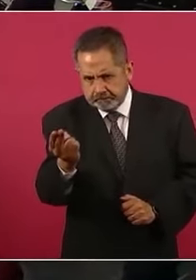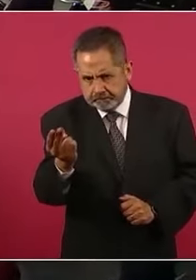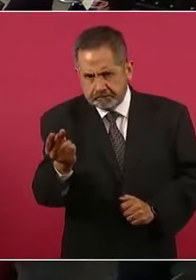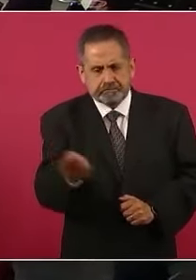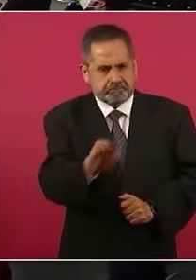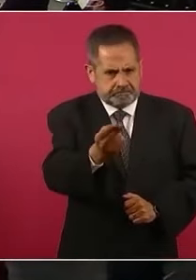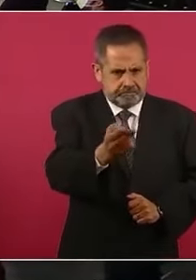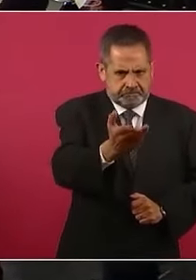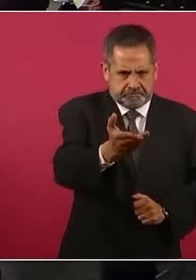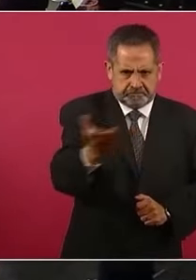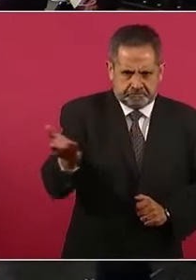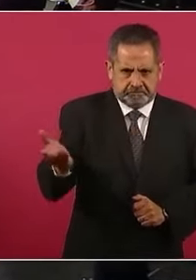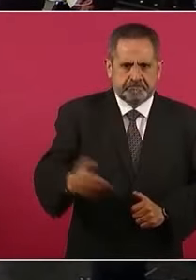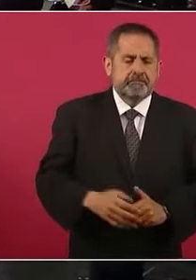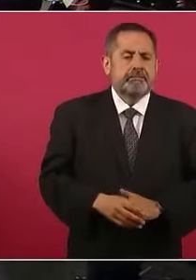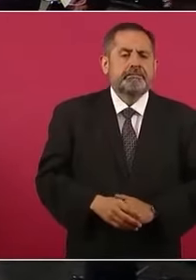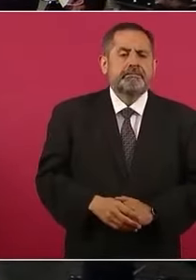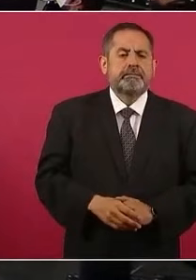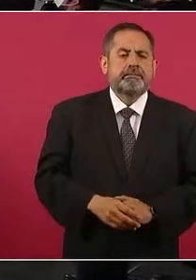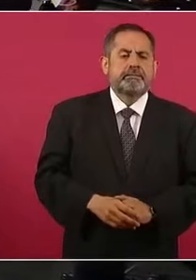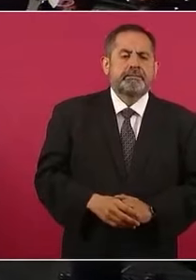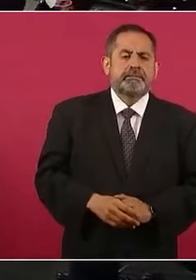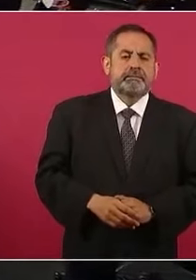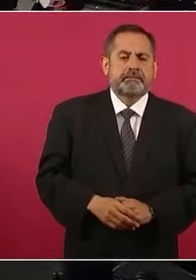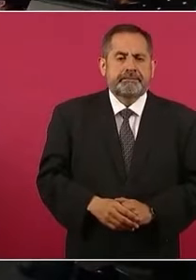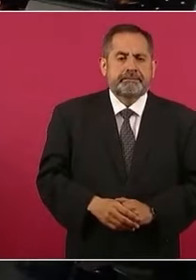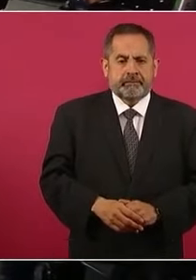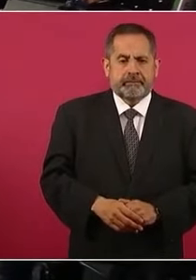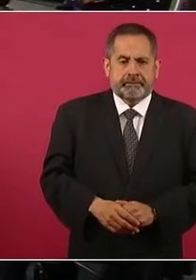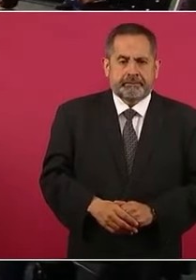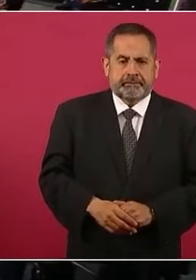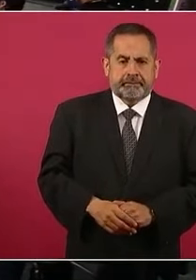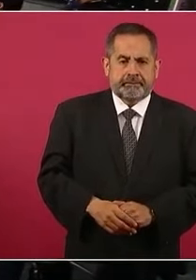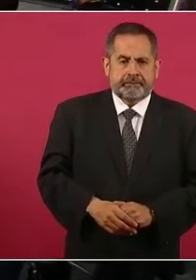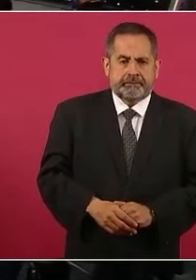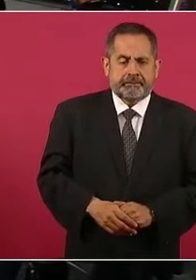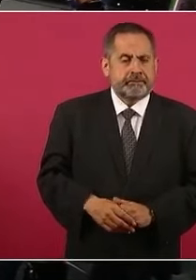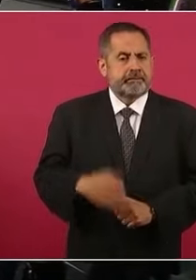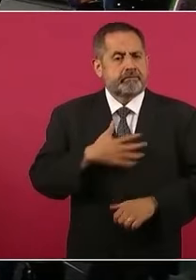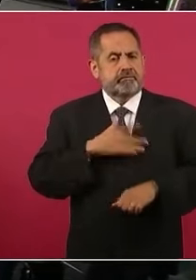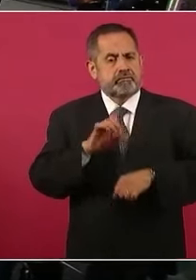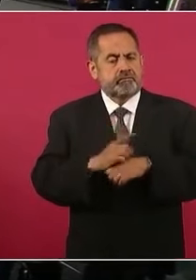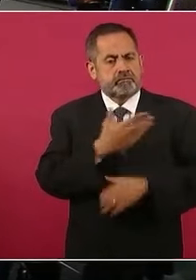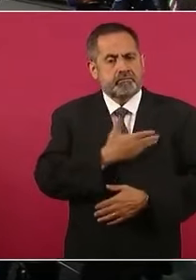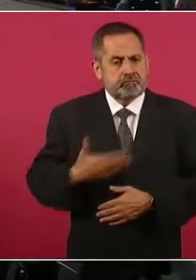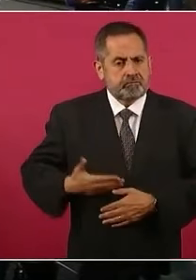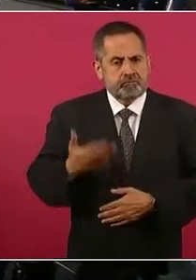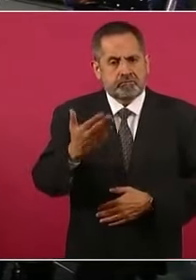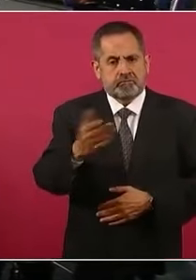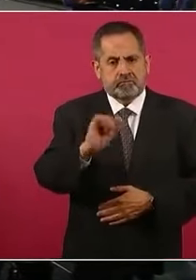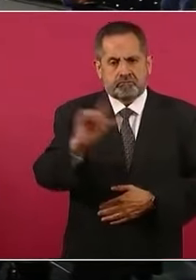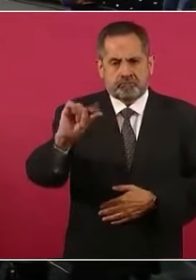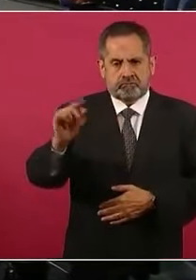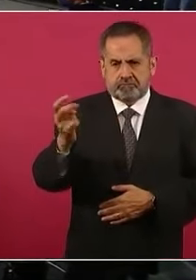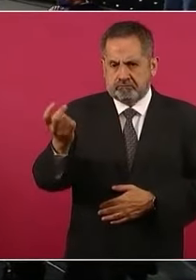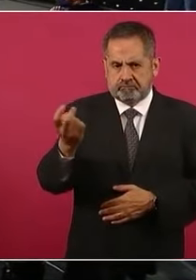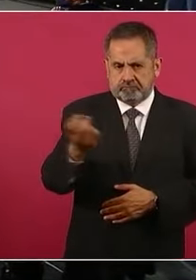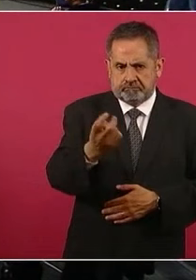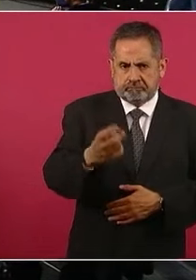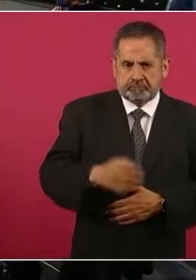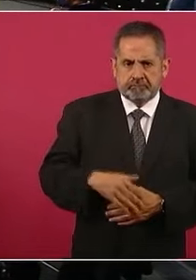usted, vamos, a ver, ahí empezamos. Perdón, muy buenos días, presidente y funcionarios que lo